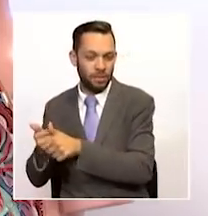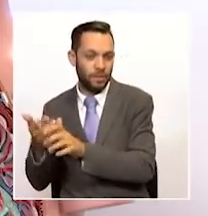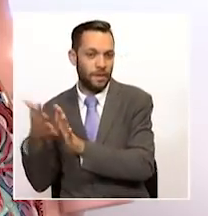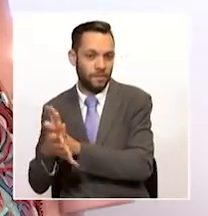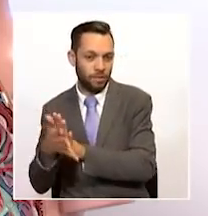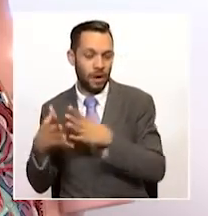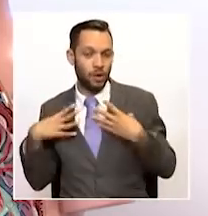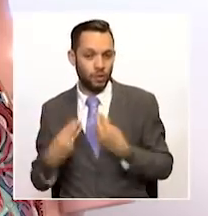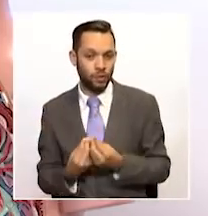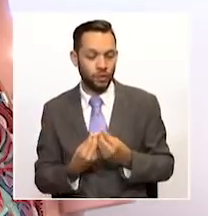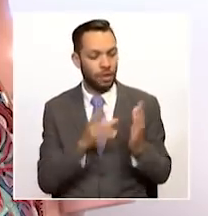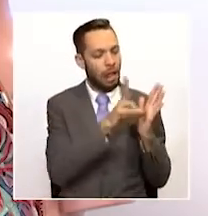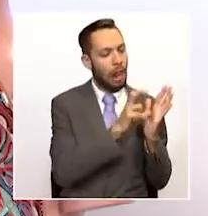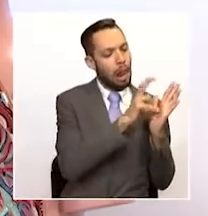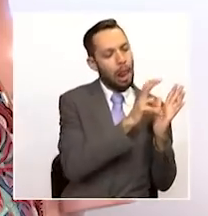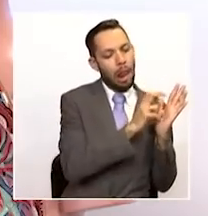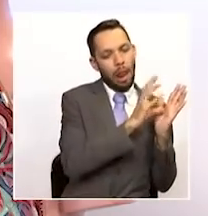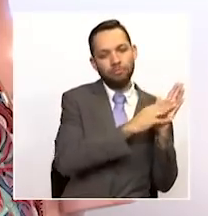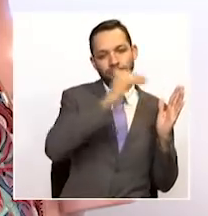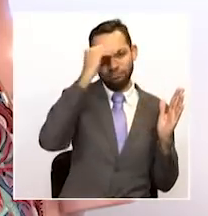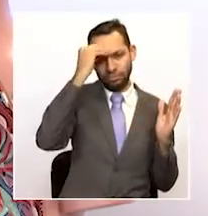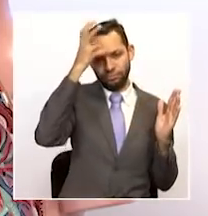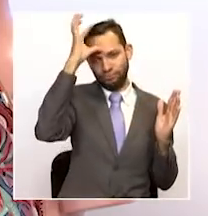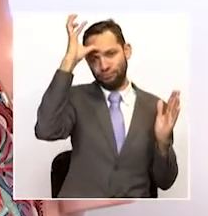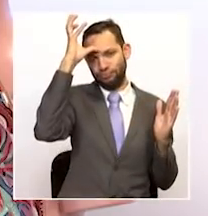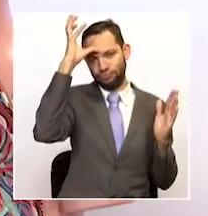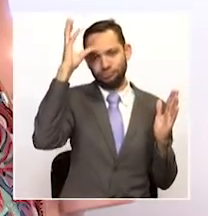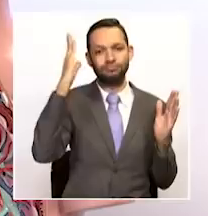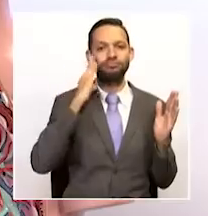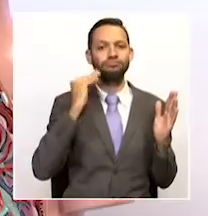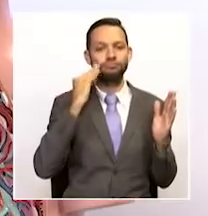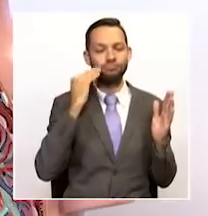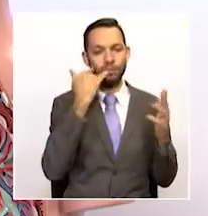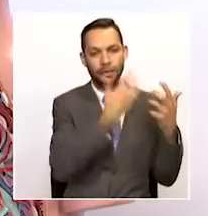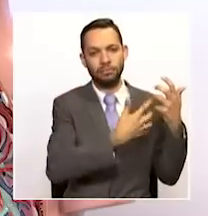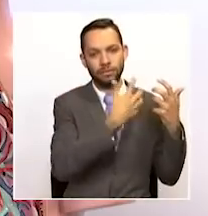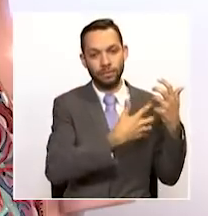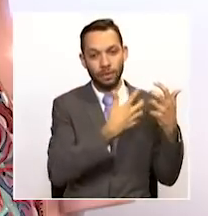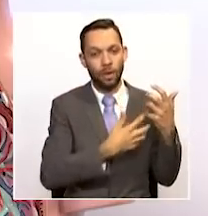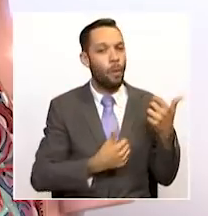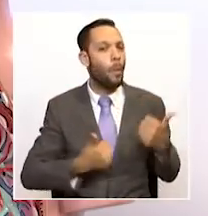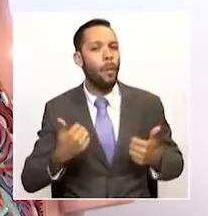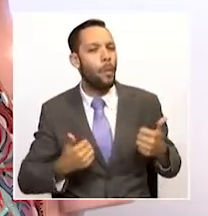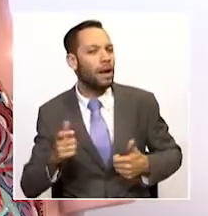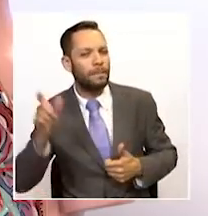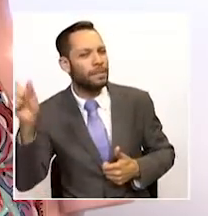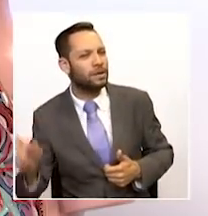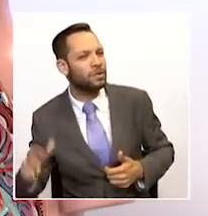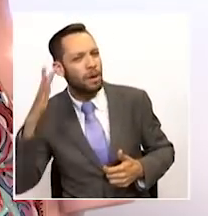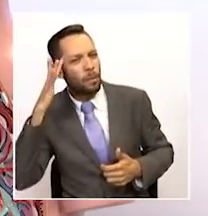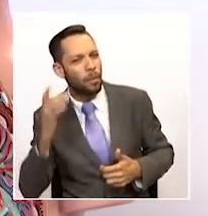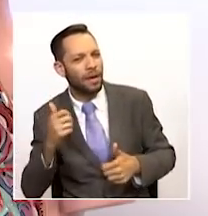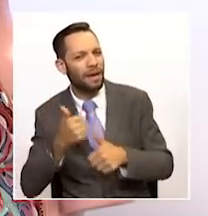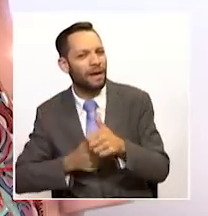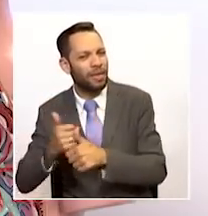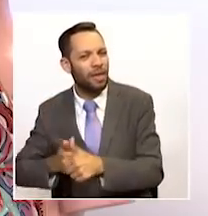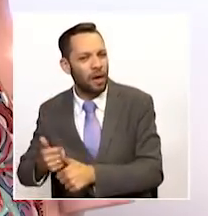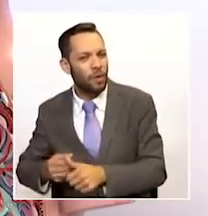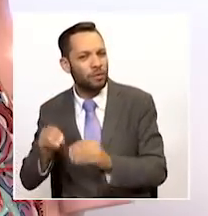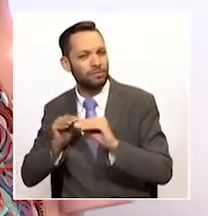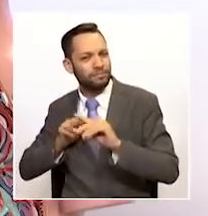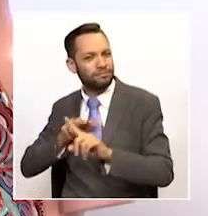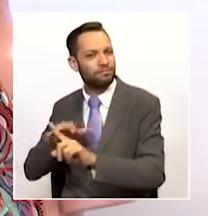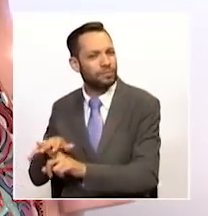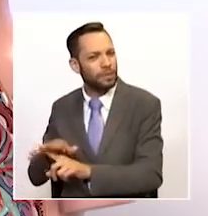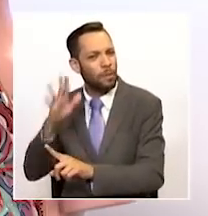eso en la parte técnica la fisiología y demás pero cuál fue el caso clínico de cada una porque